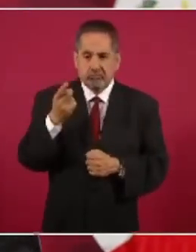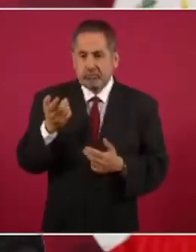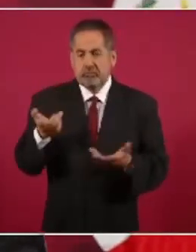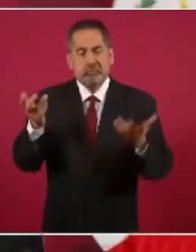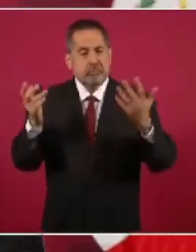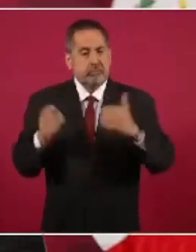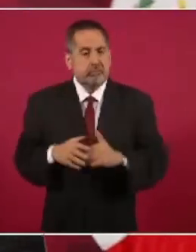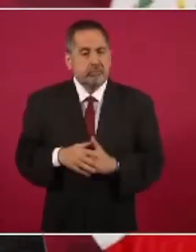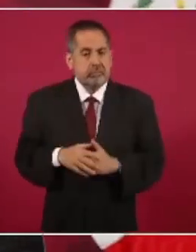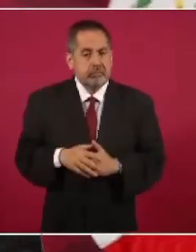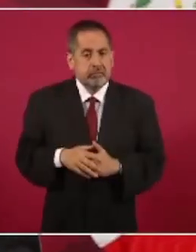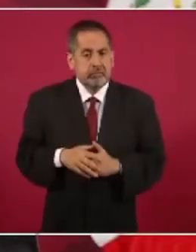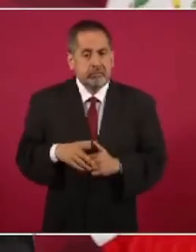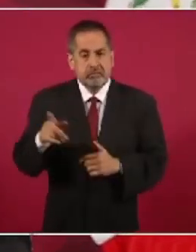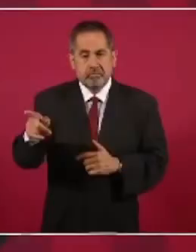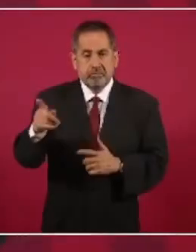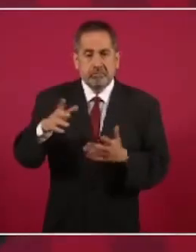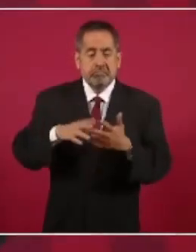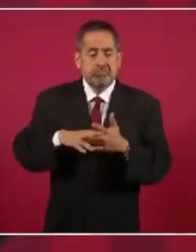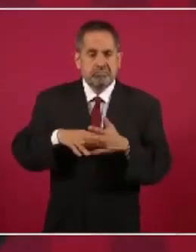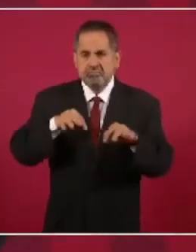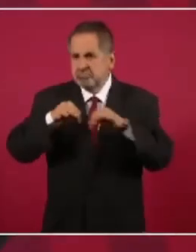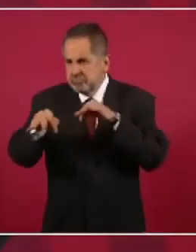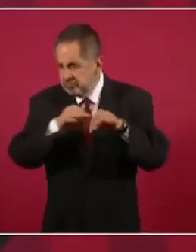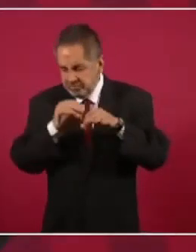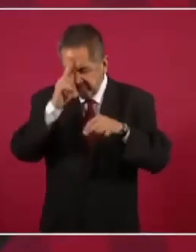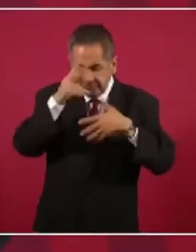y ni se despeinan.